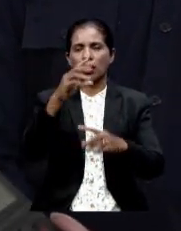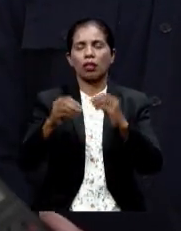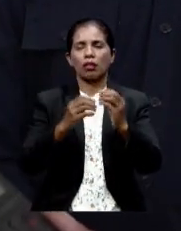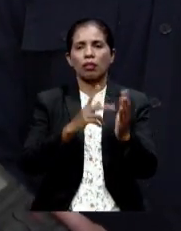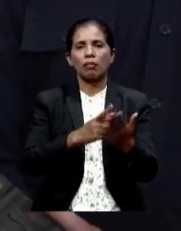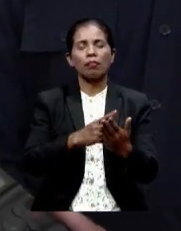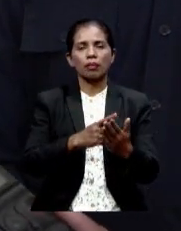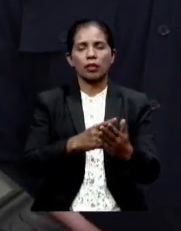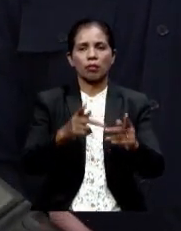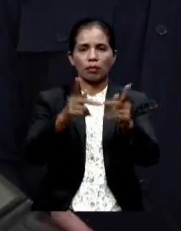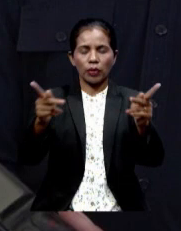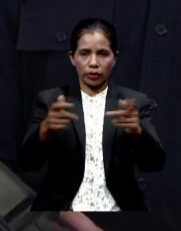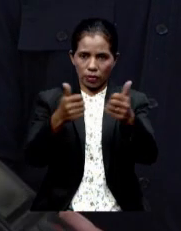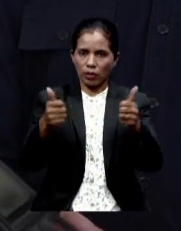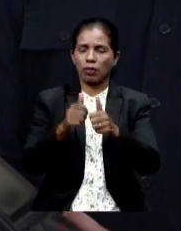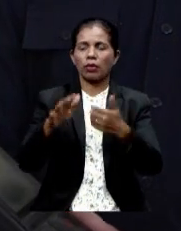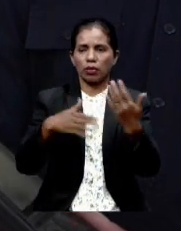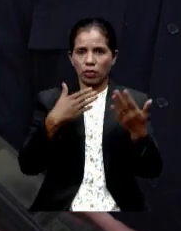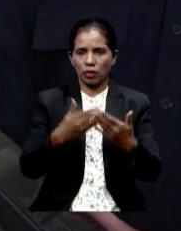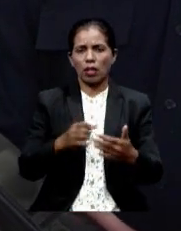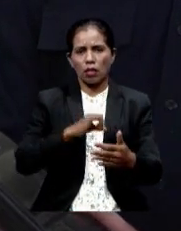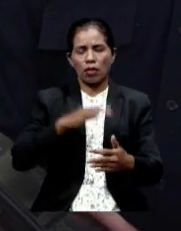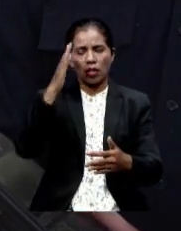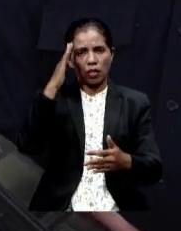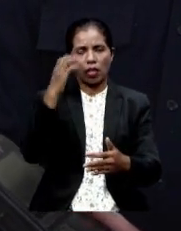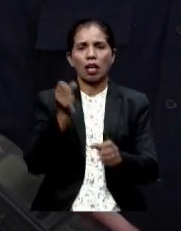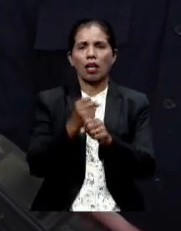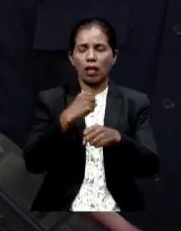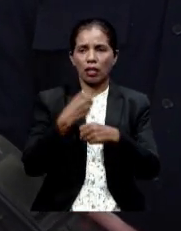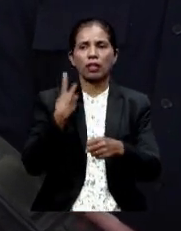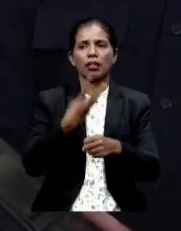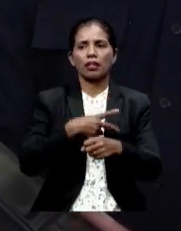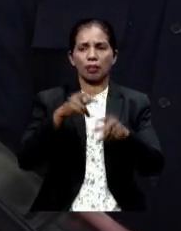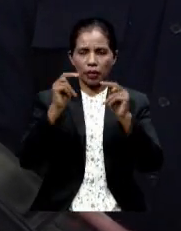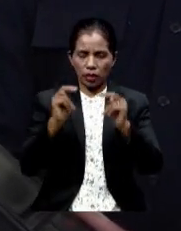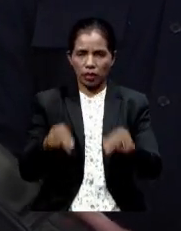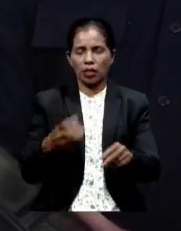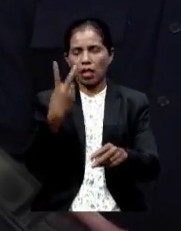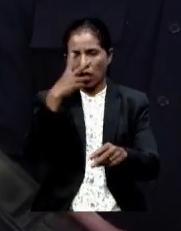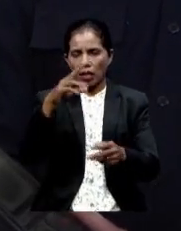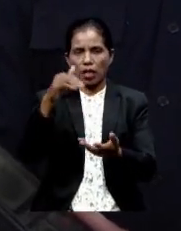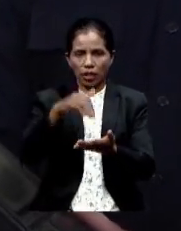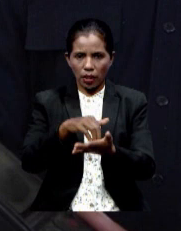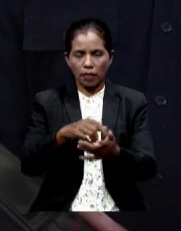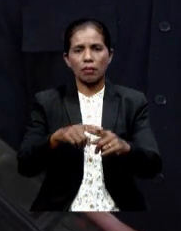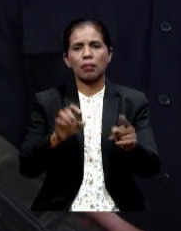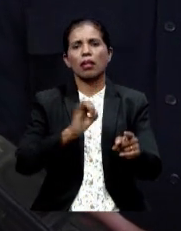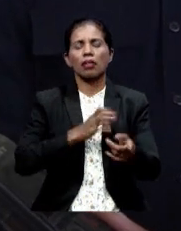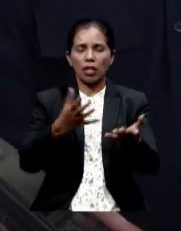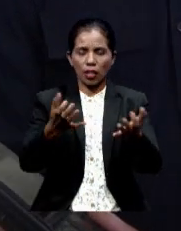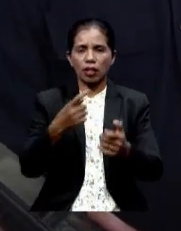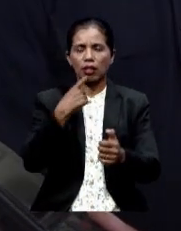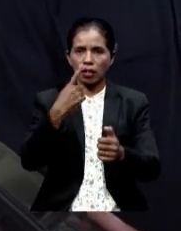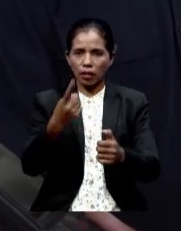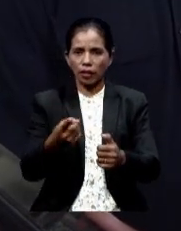administrativo sira. Hamonoi razão sira ne hotu halo ita kata ita precisa halo duni avaliação ida mai be hawa kata te kata em